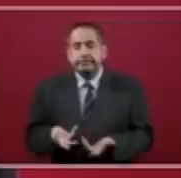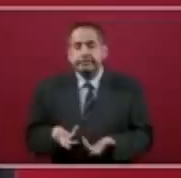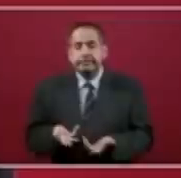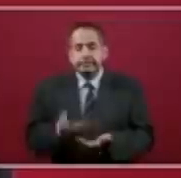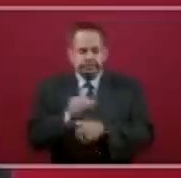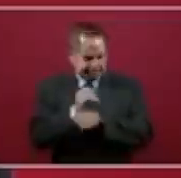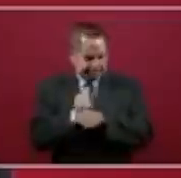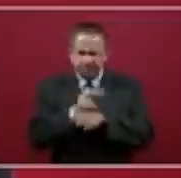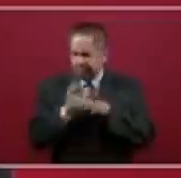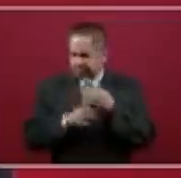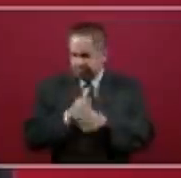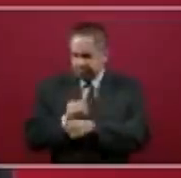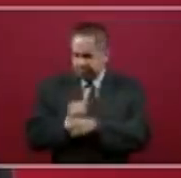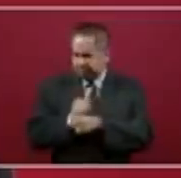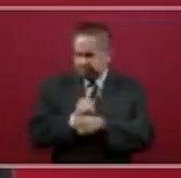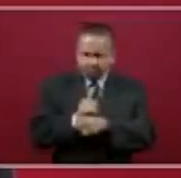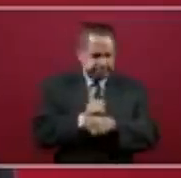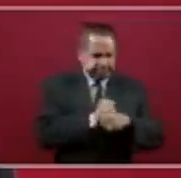investiguemos.